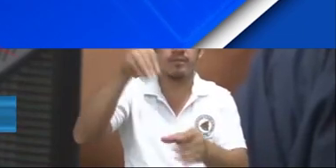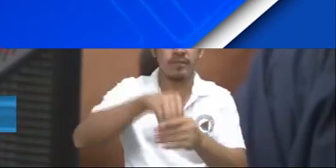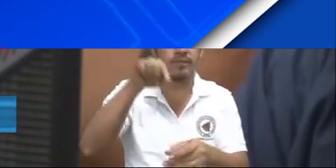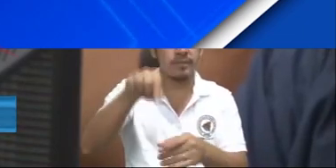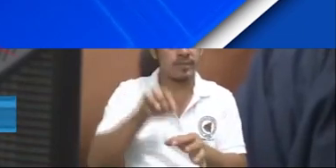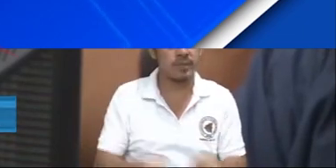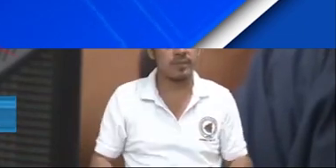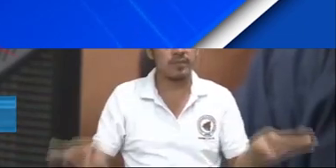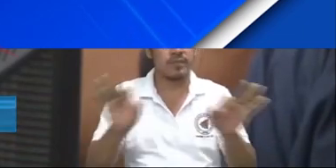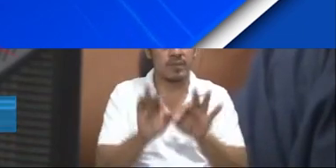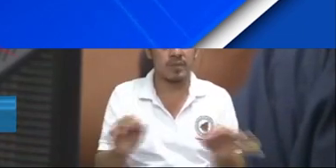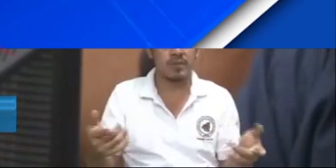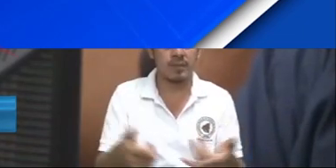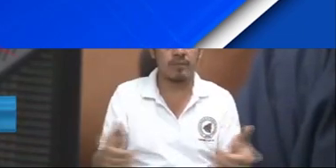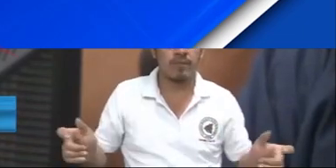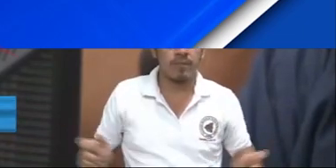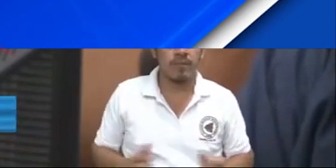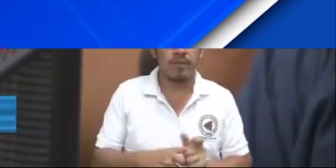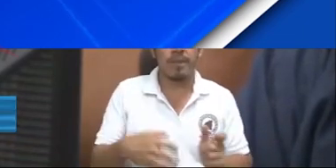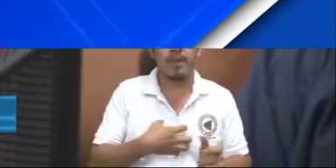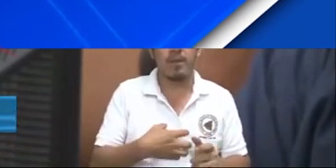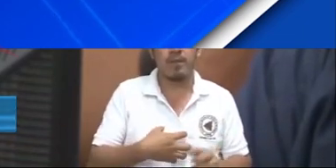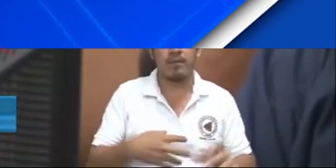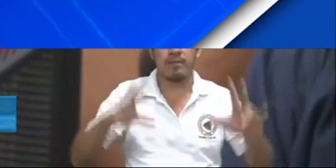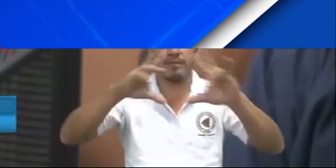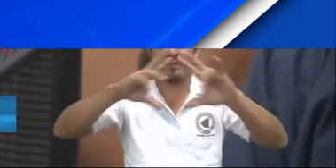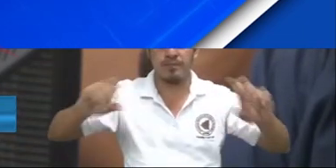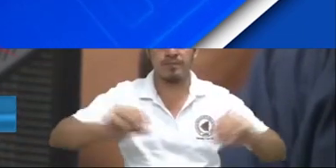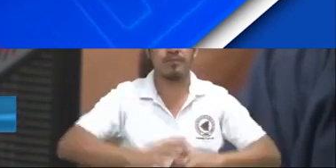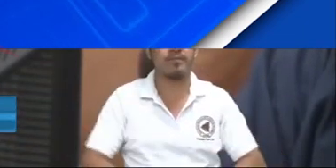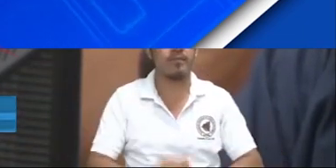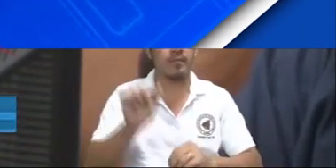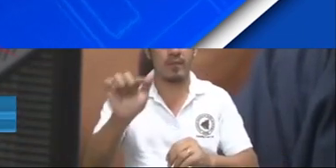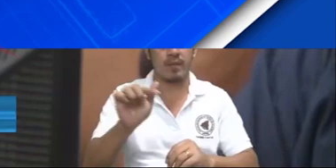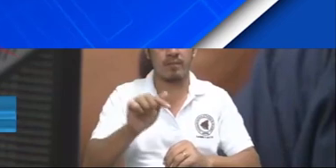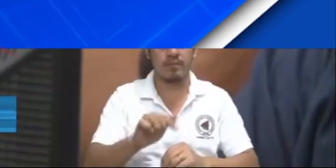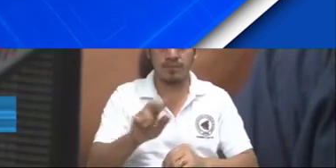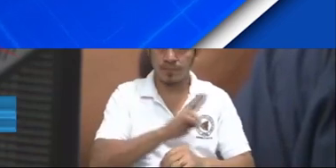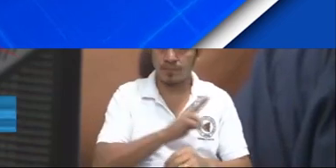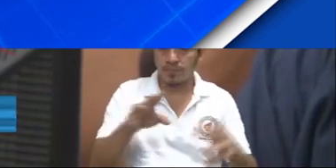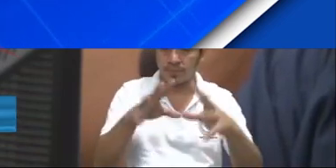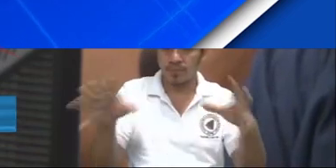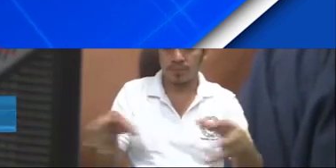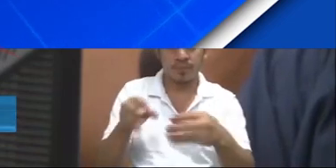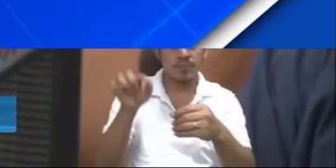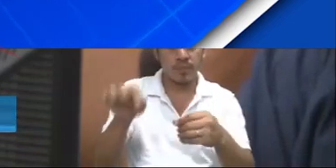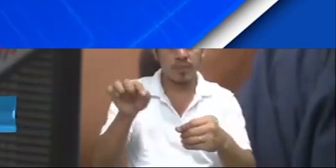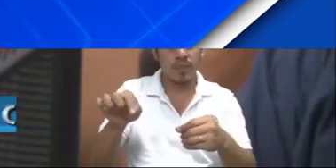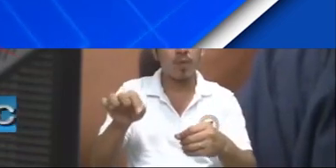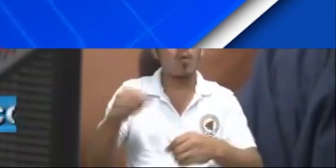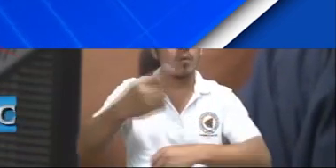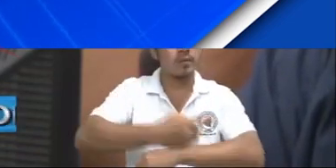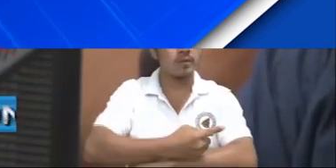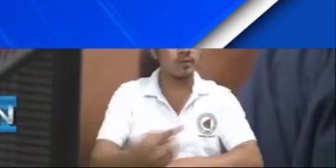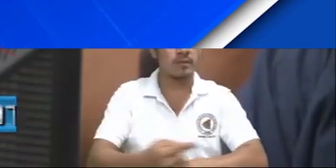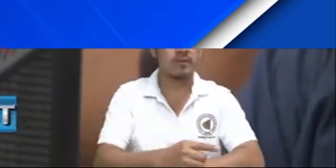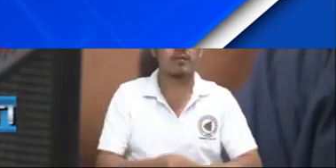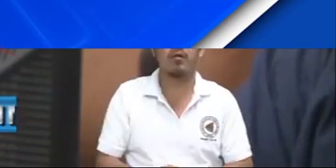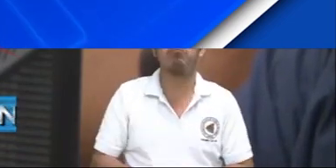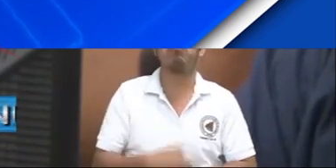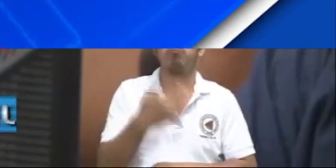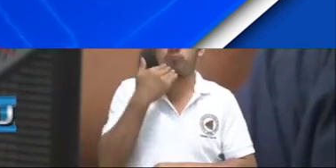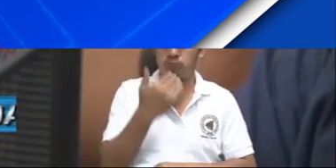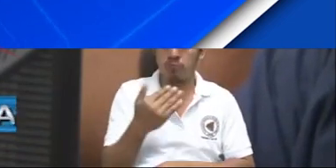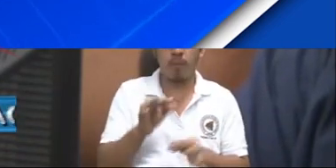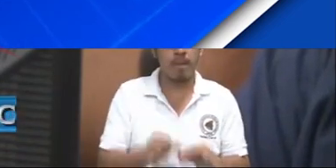ese importante sector de nuestro país, que constituye hoy en día uno de